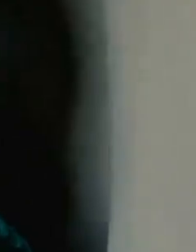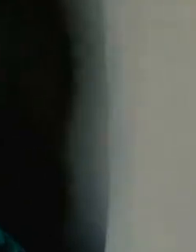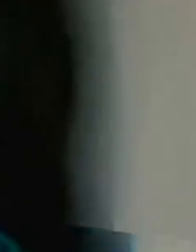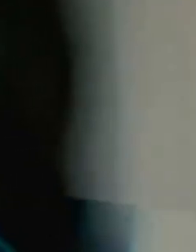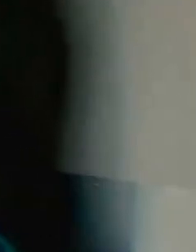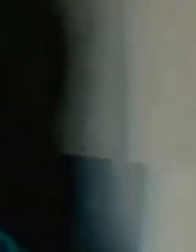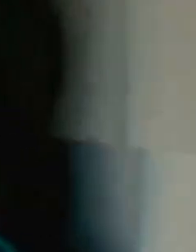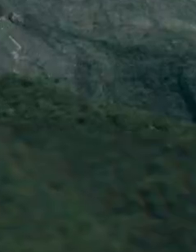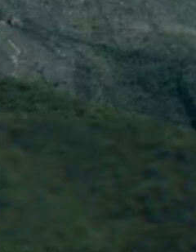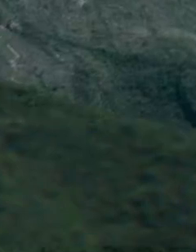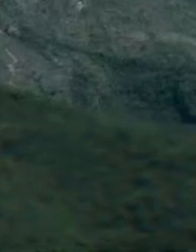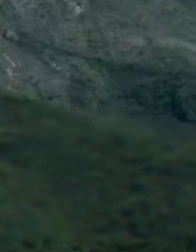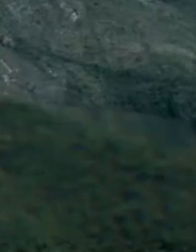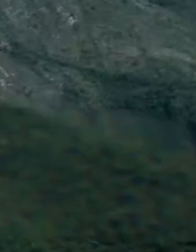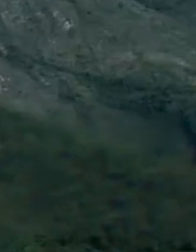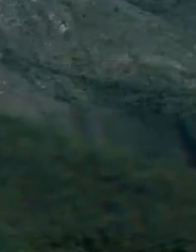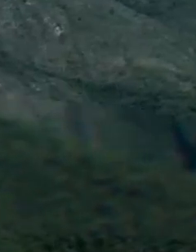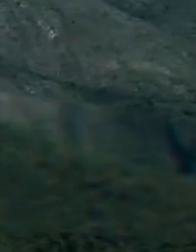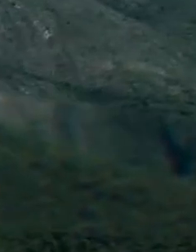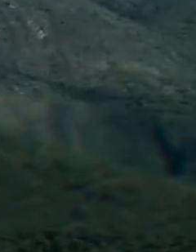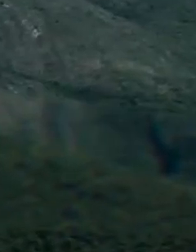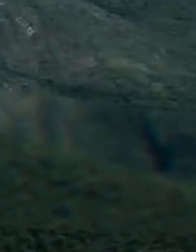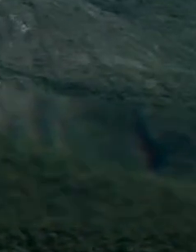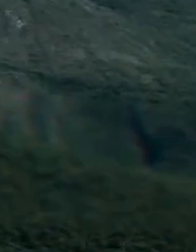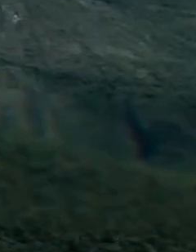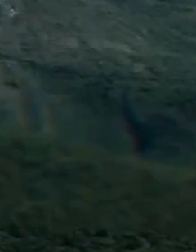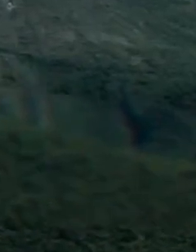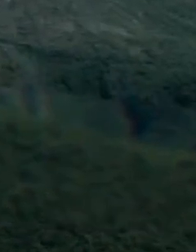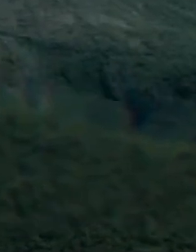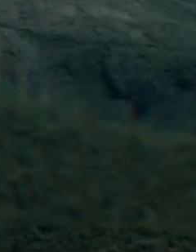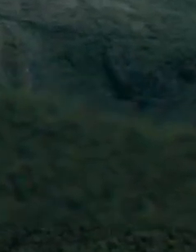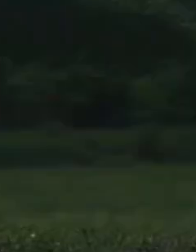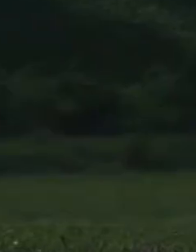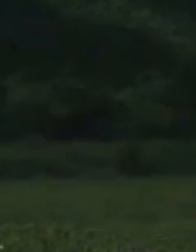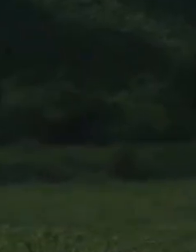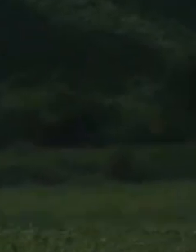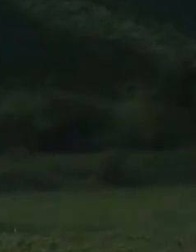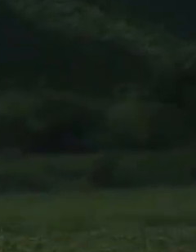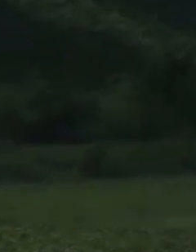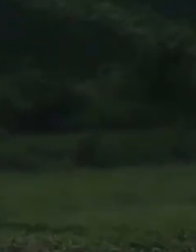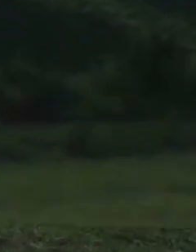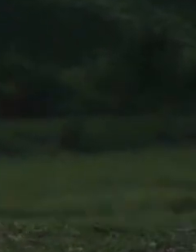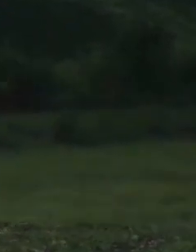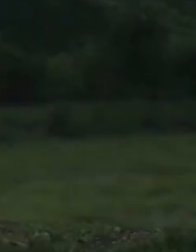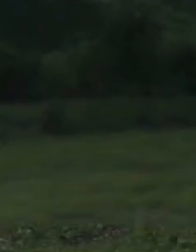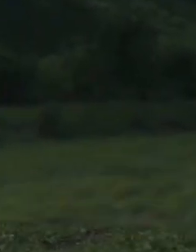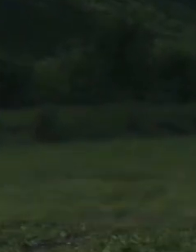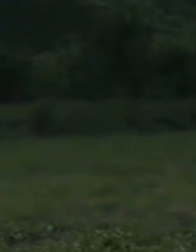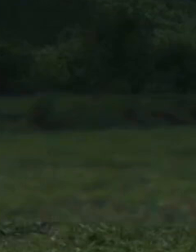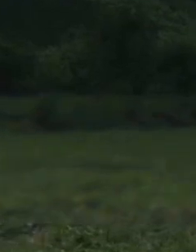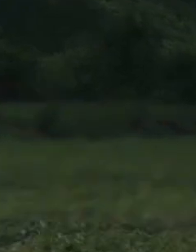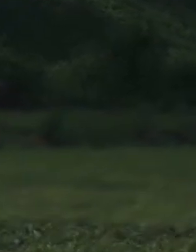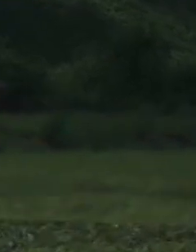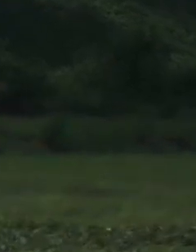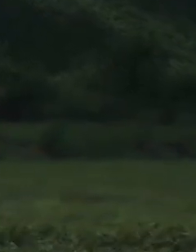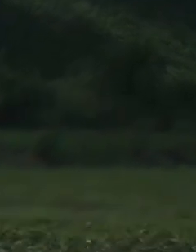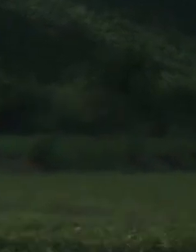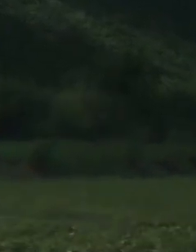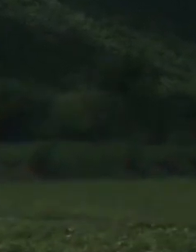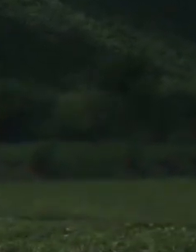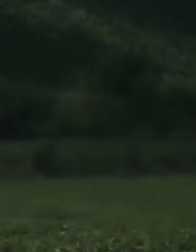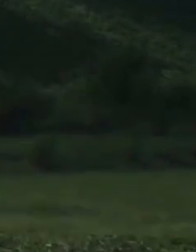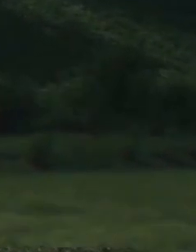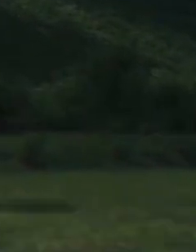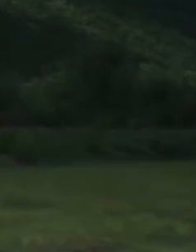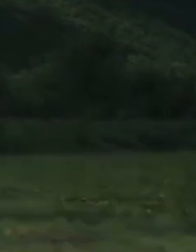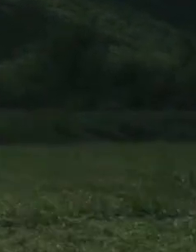muy importante. El sitio marca el inicio de toda una región. Es muy posible que esta, la Sierra de Nuestra